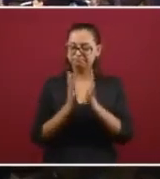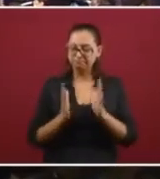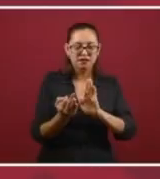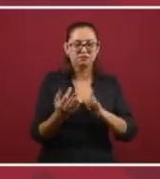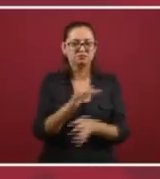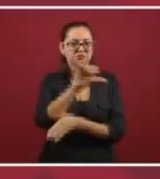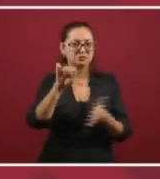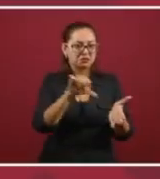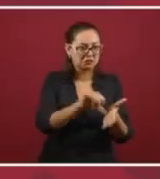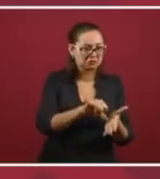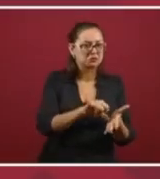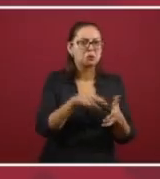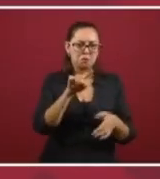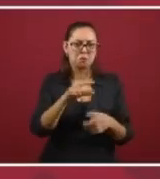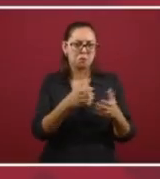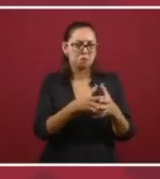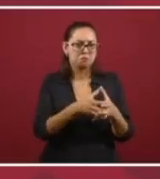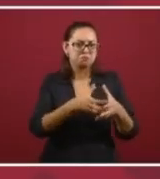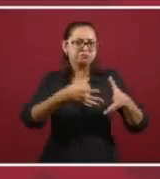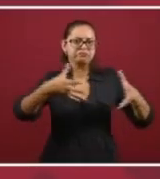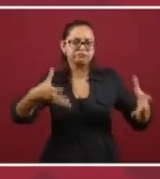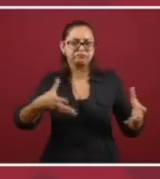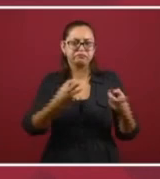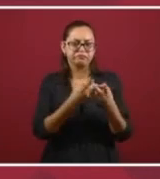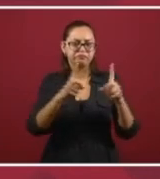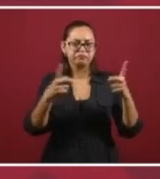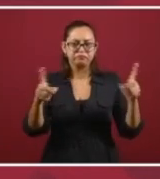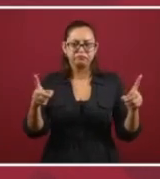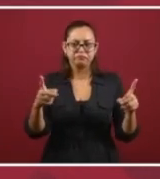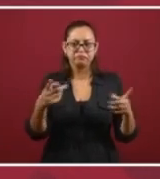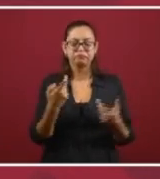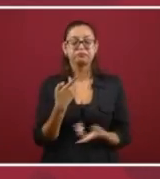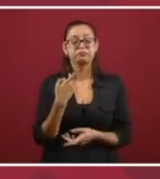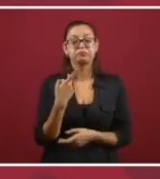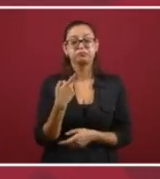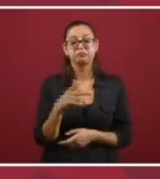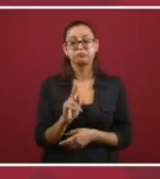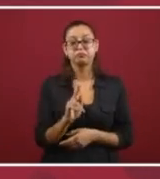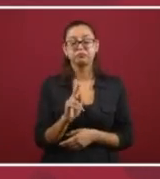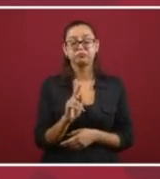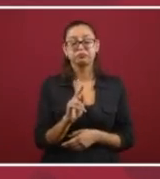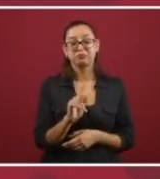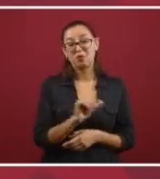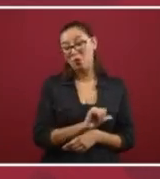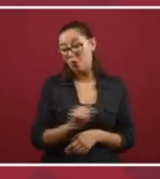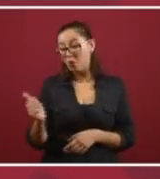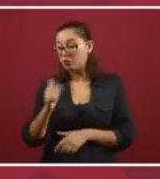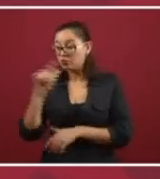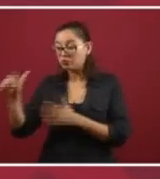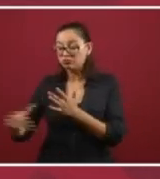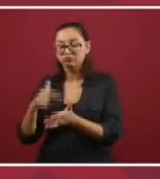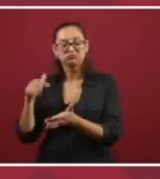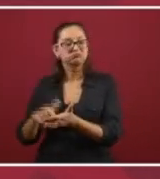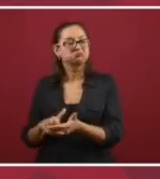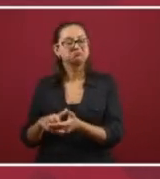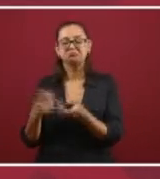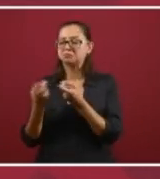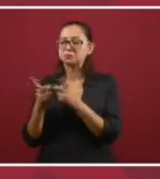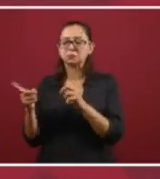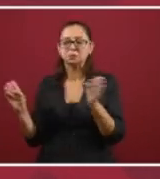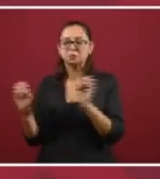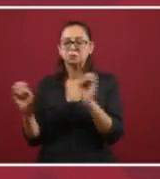crecimiento. Hasta se despoblaron municipios de